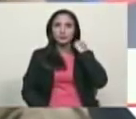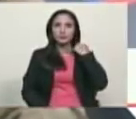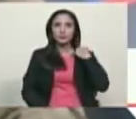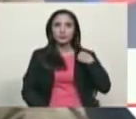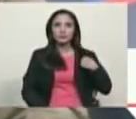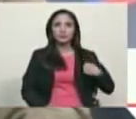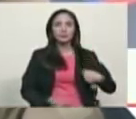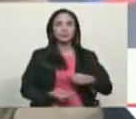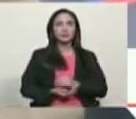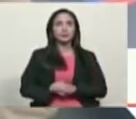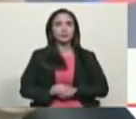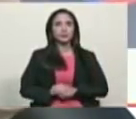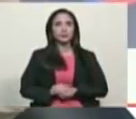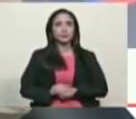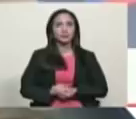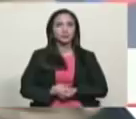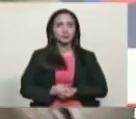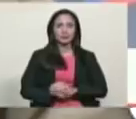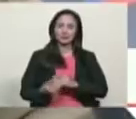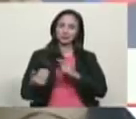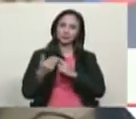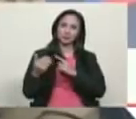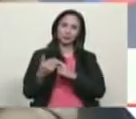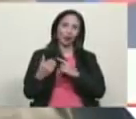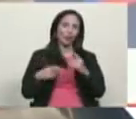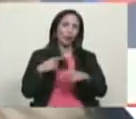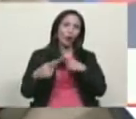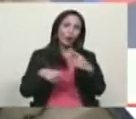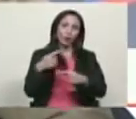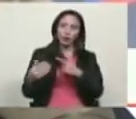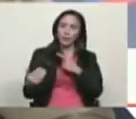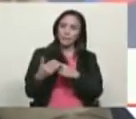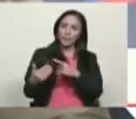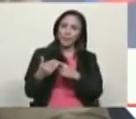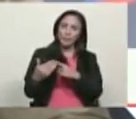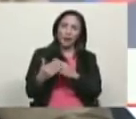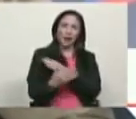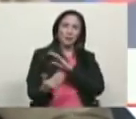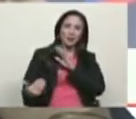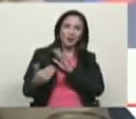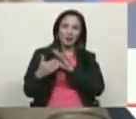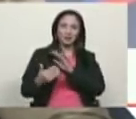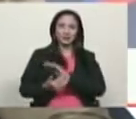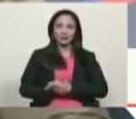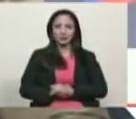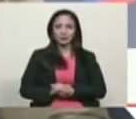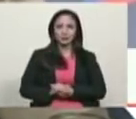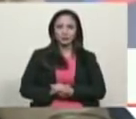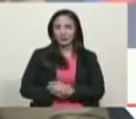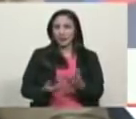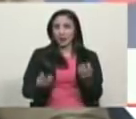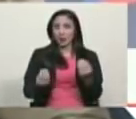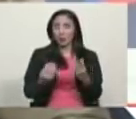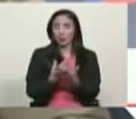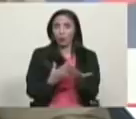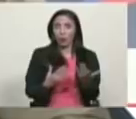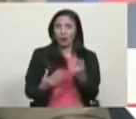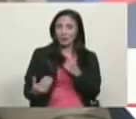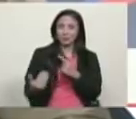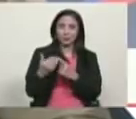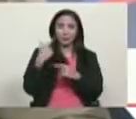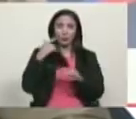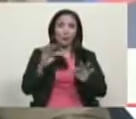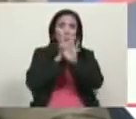un proceso de agresiones continuas, de amenaza, de la característica de la que estamos